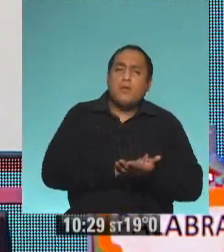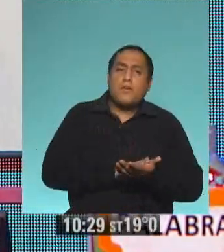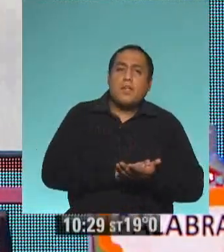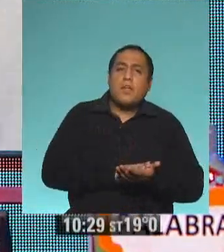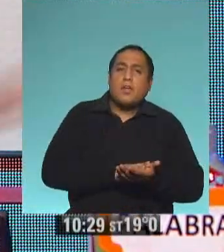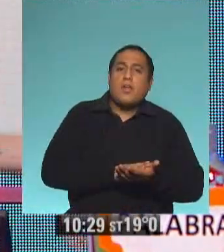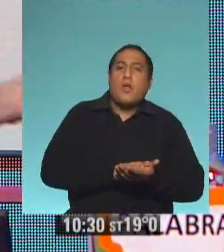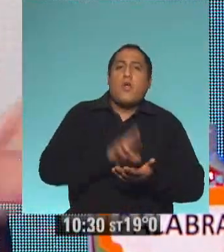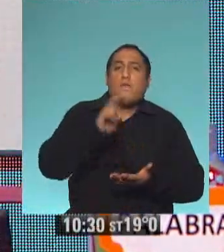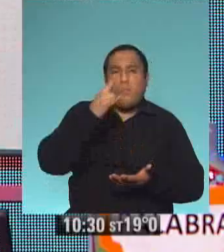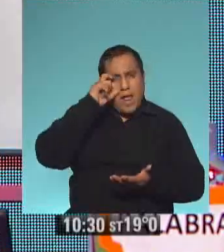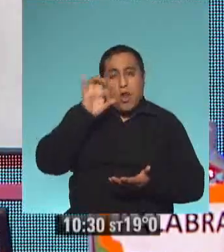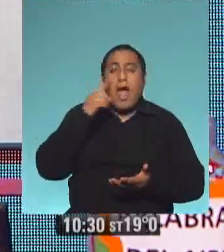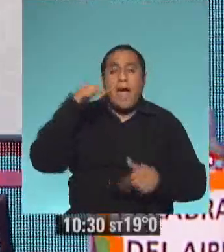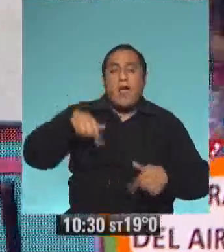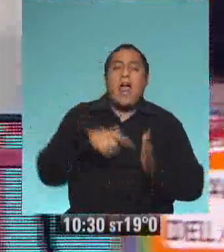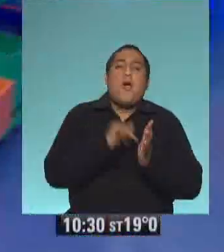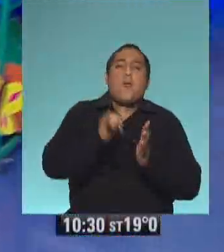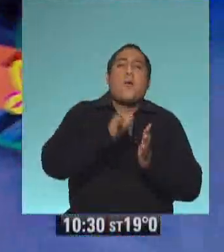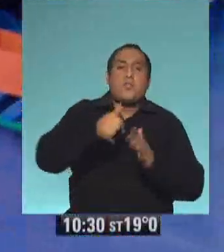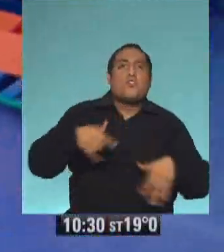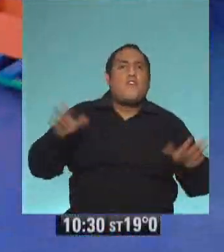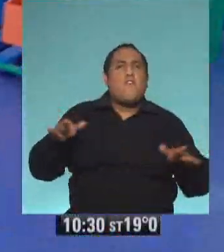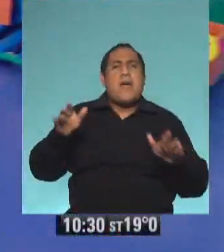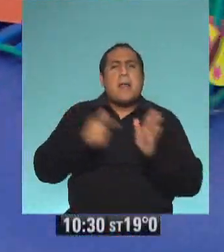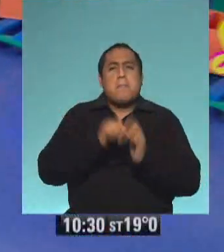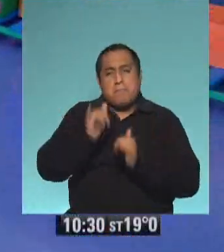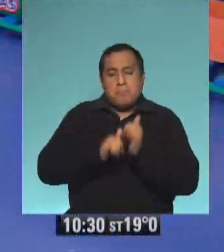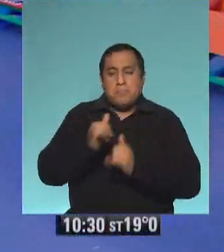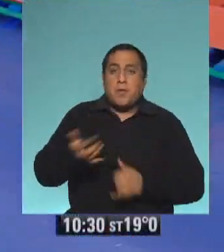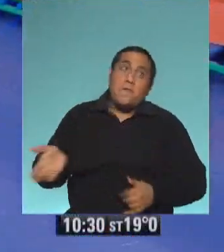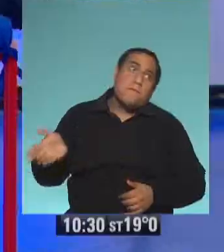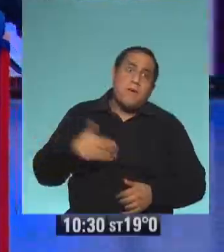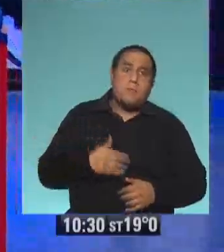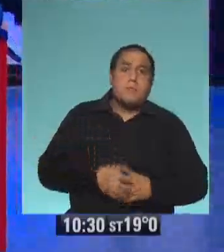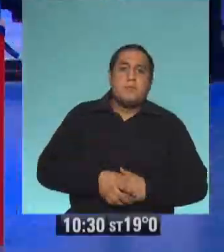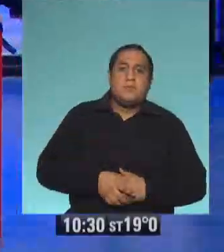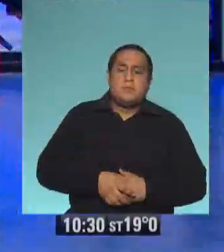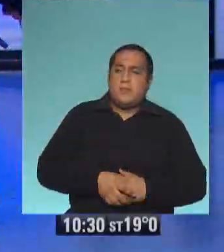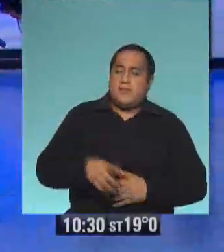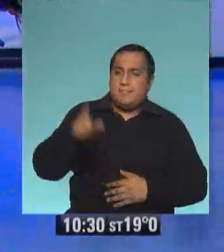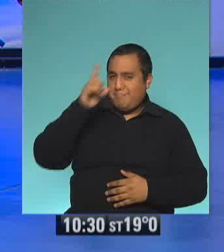contar un cuento sobre volar. ¡Ay, me encanta! Vamos volando a escuchar el cuento. Ay, no te puedo creer.